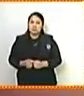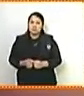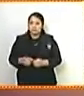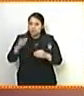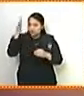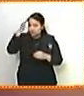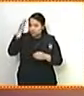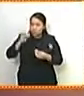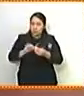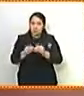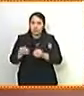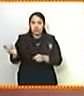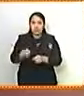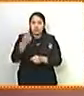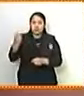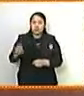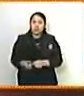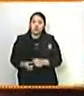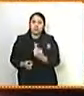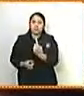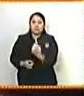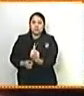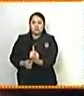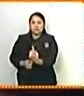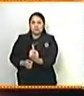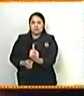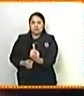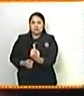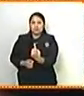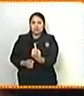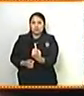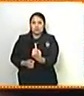sí, preparados, vamos a conocer el primer dígito seleccionado.